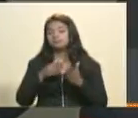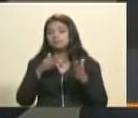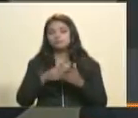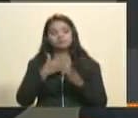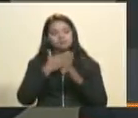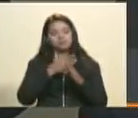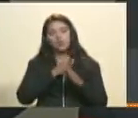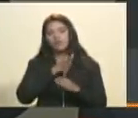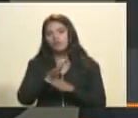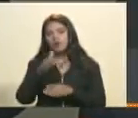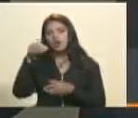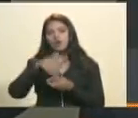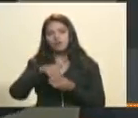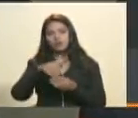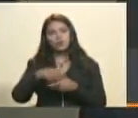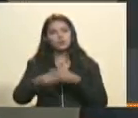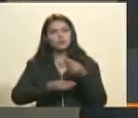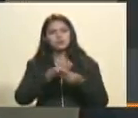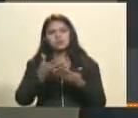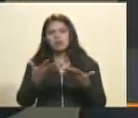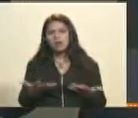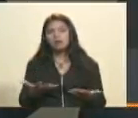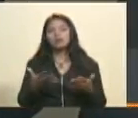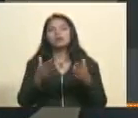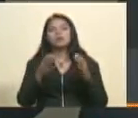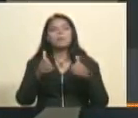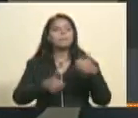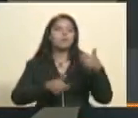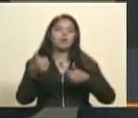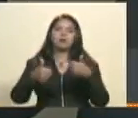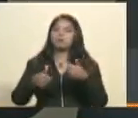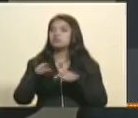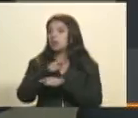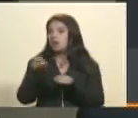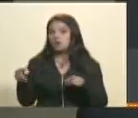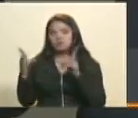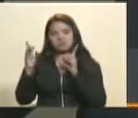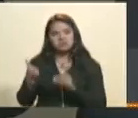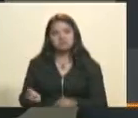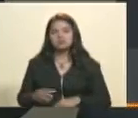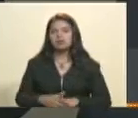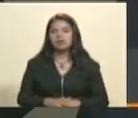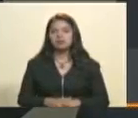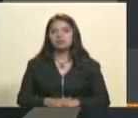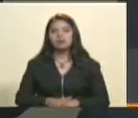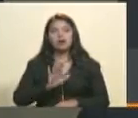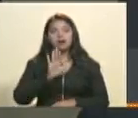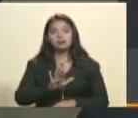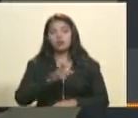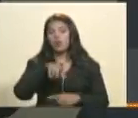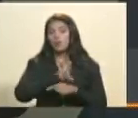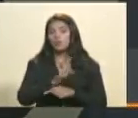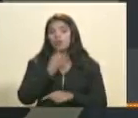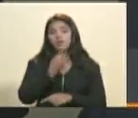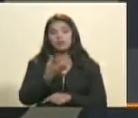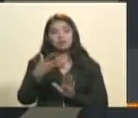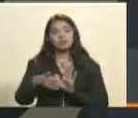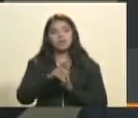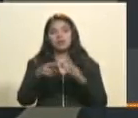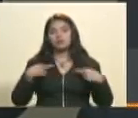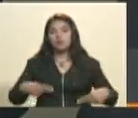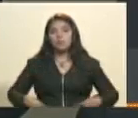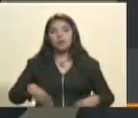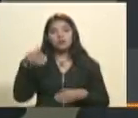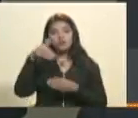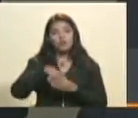fueron a votar y lo hicieron por los candidatos que ellos eligieron. Es la interpretación que hacemos y el derecho humano al voto que